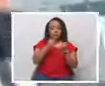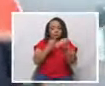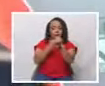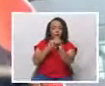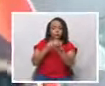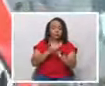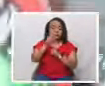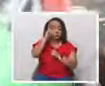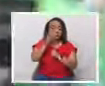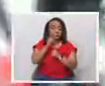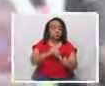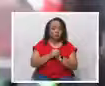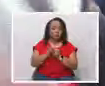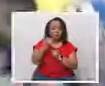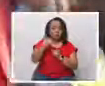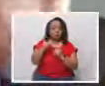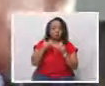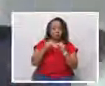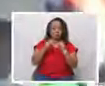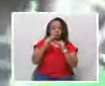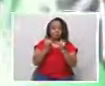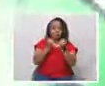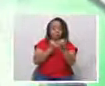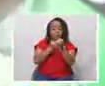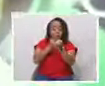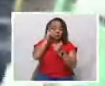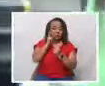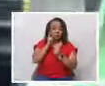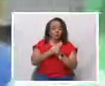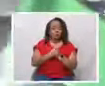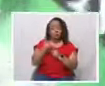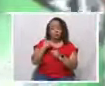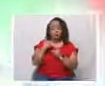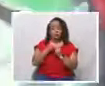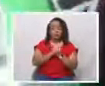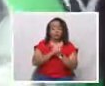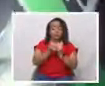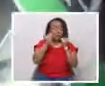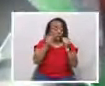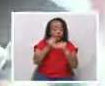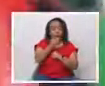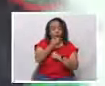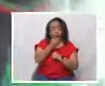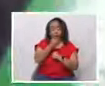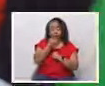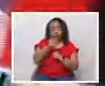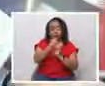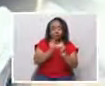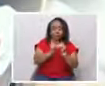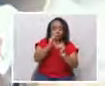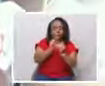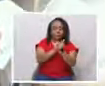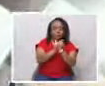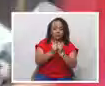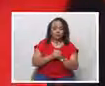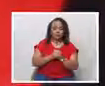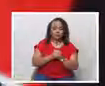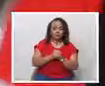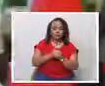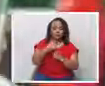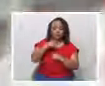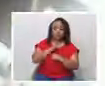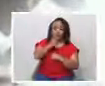a Limón, ¿verdad? Si hubiera más apoyo en Limón, pues tendríamos súper más atletas y hoy yo lo vine, bueno,